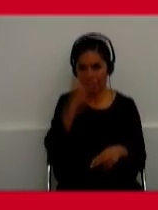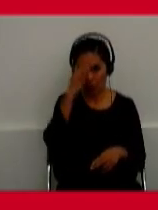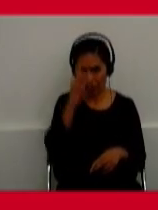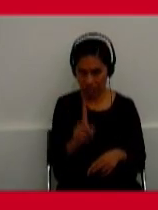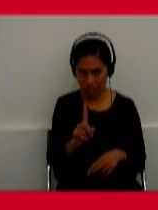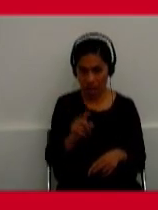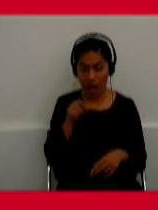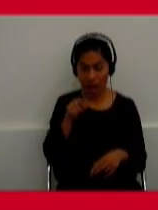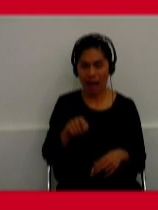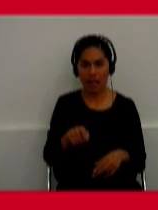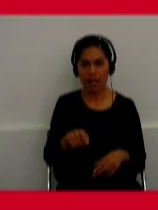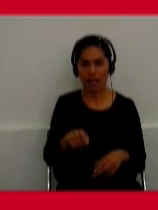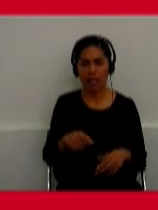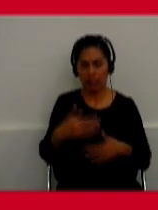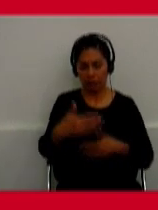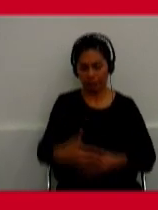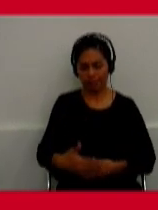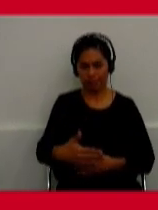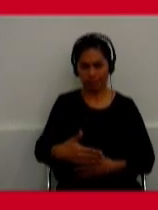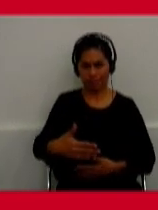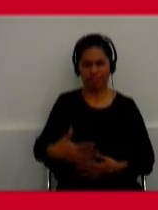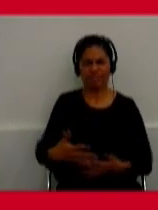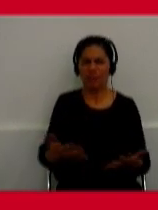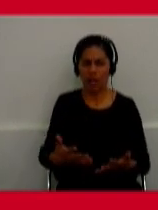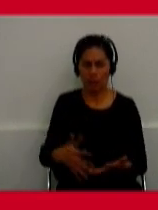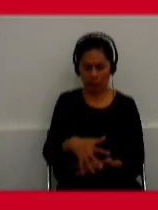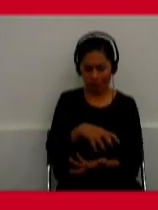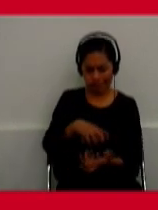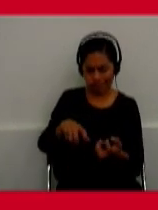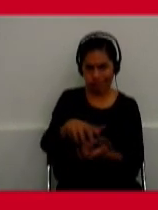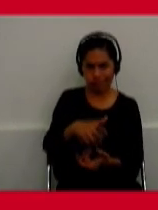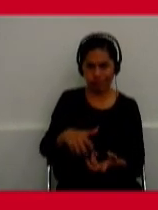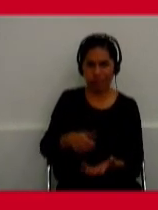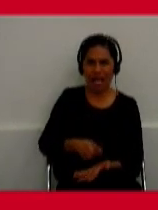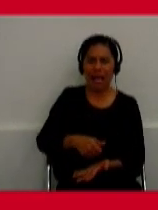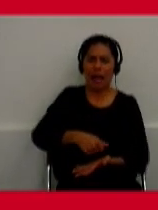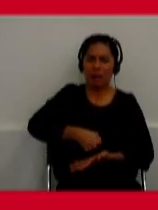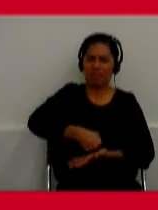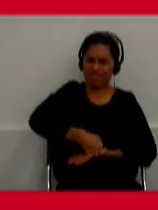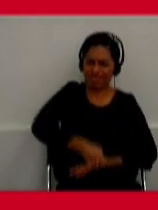relave filtrado prensa, el filtro prensa. ¿Por qué? Porque